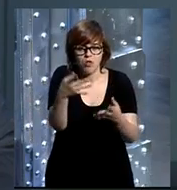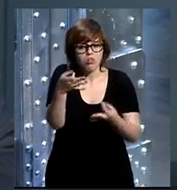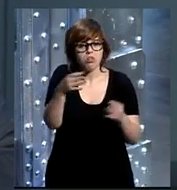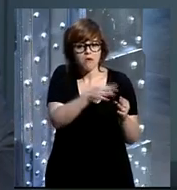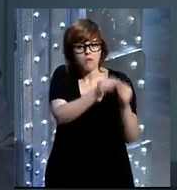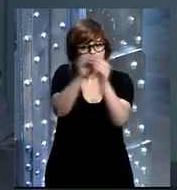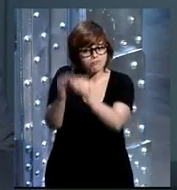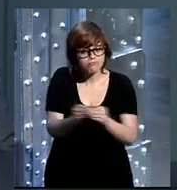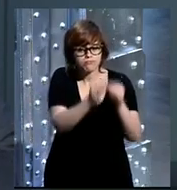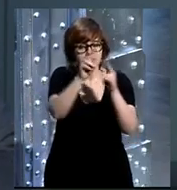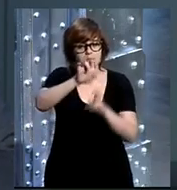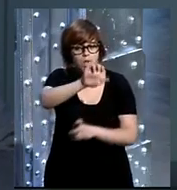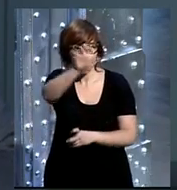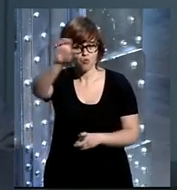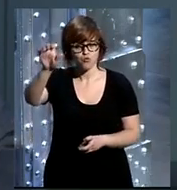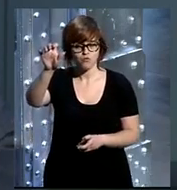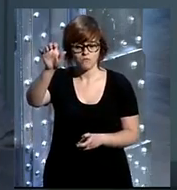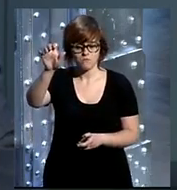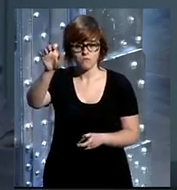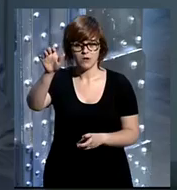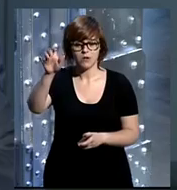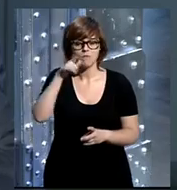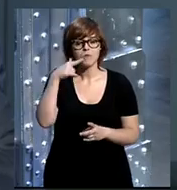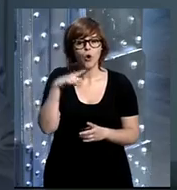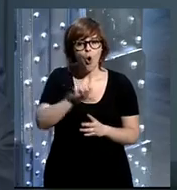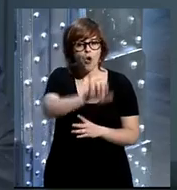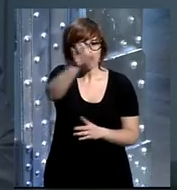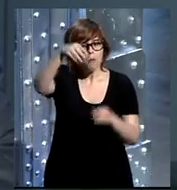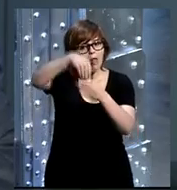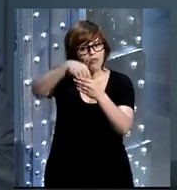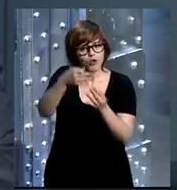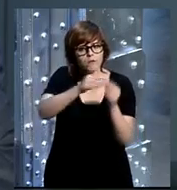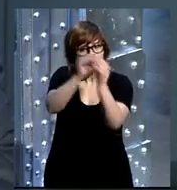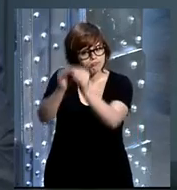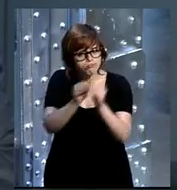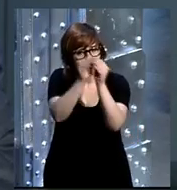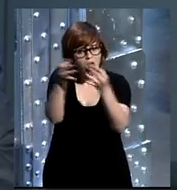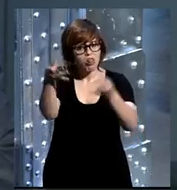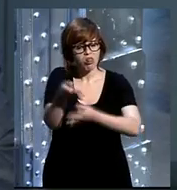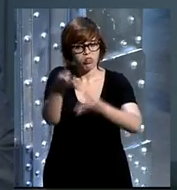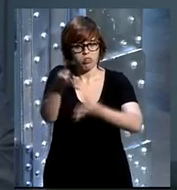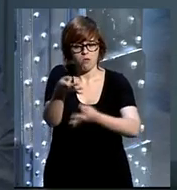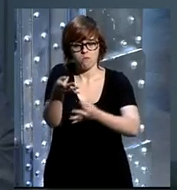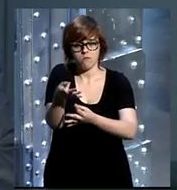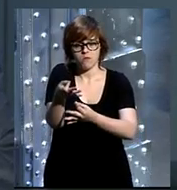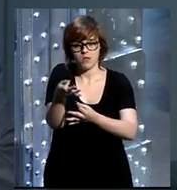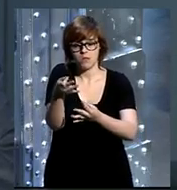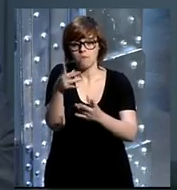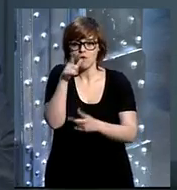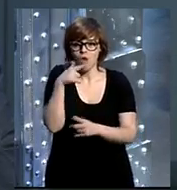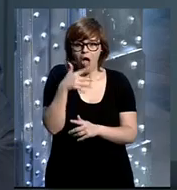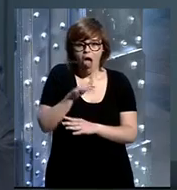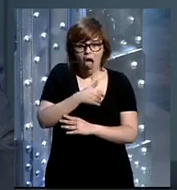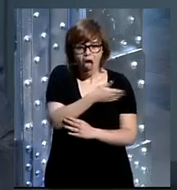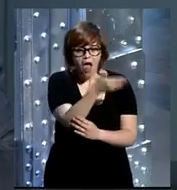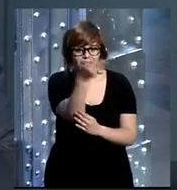armonización europea, pero podemos llevarla a la armonización a otros niveles. No es posible si no es por procesos de armonización, que